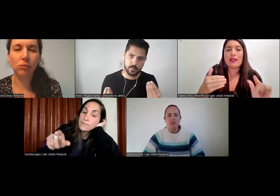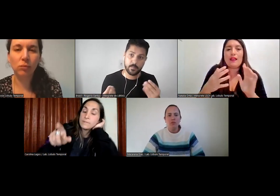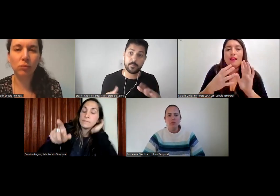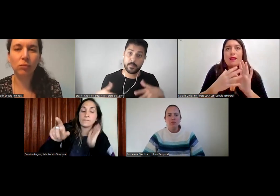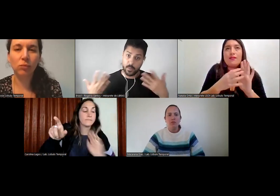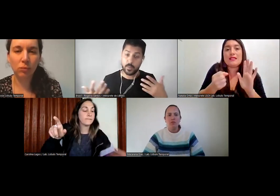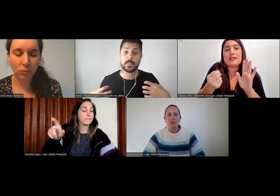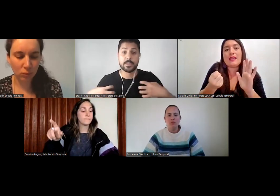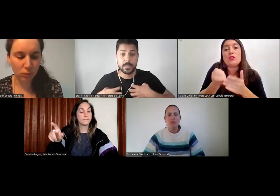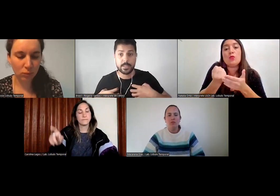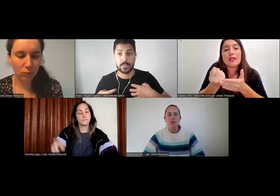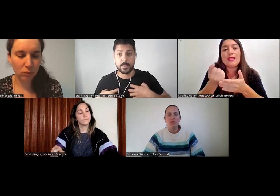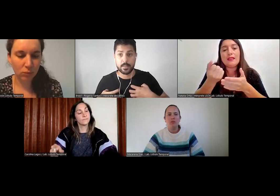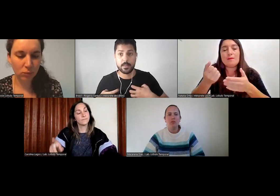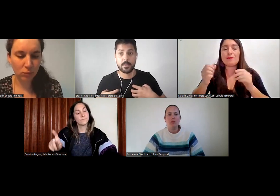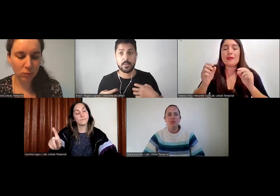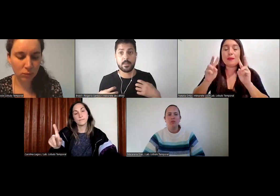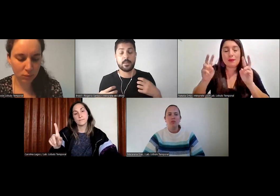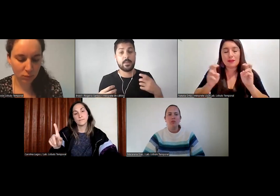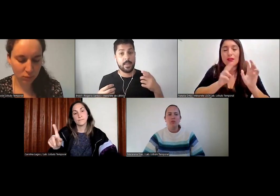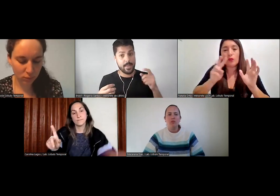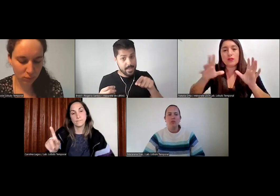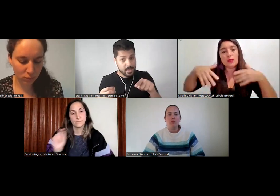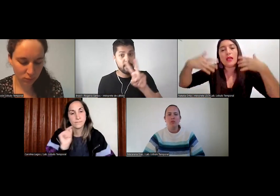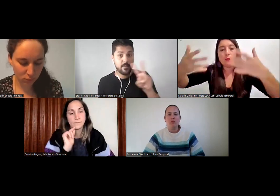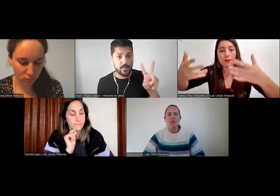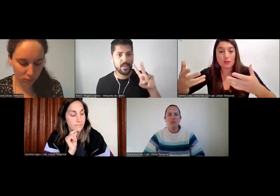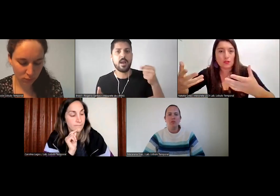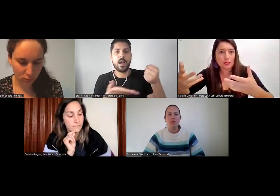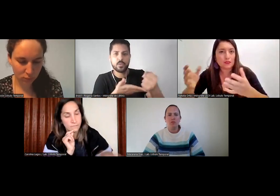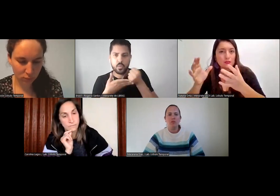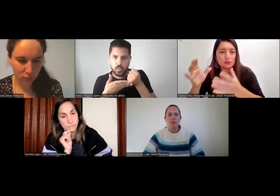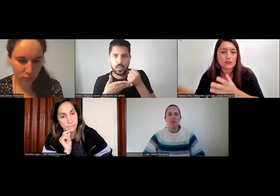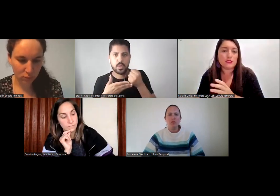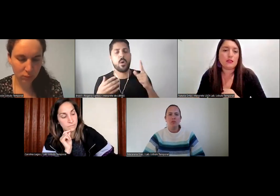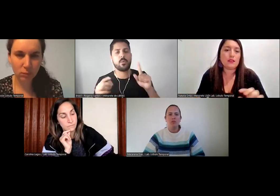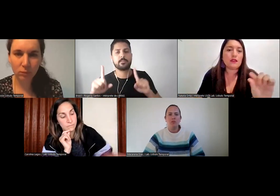como la referencia y la ayuda que permite el vernáculo visual a las personas